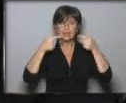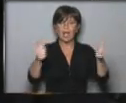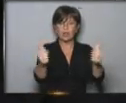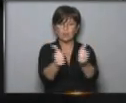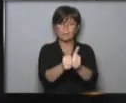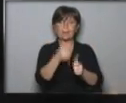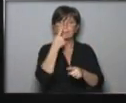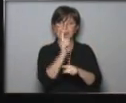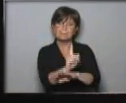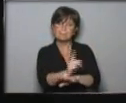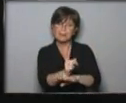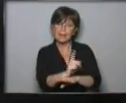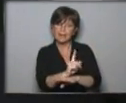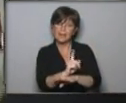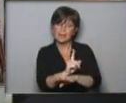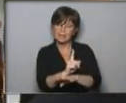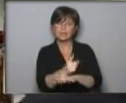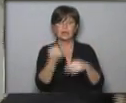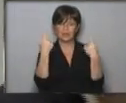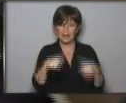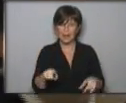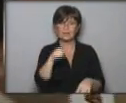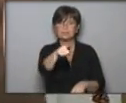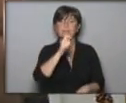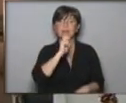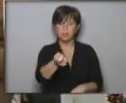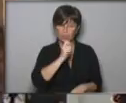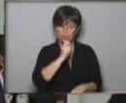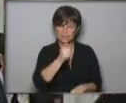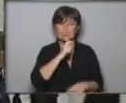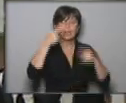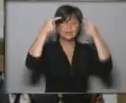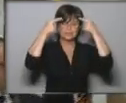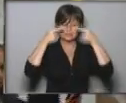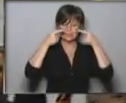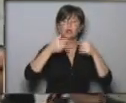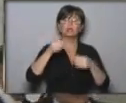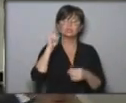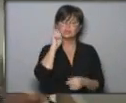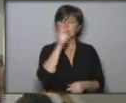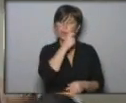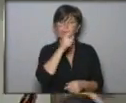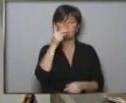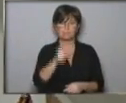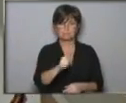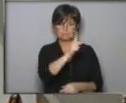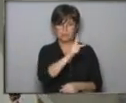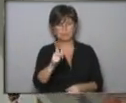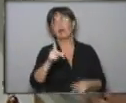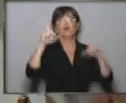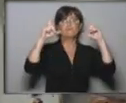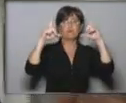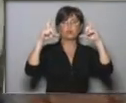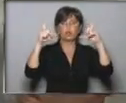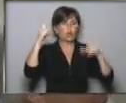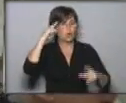acompañado por su perro, este periodista también saluda al Papa. Los fotógrafos